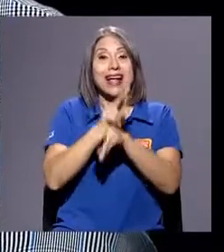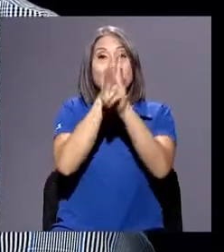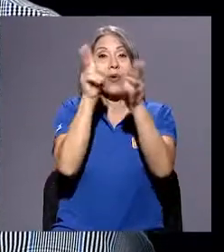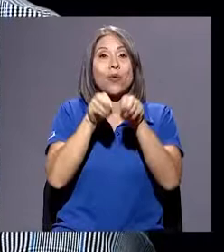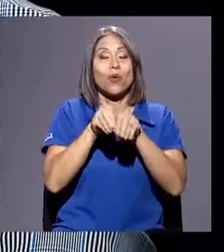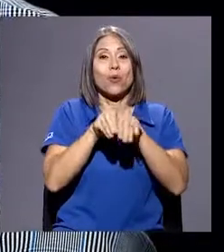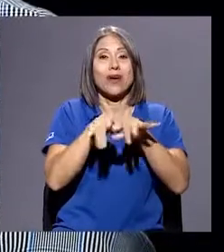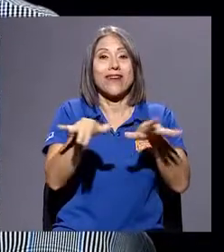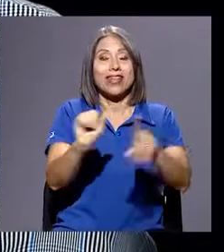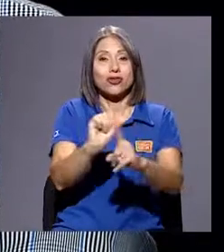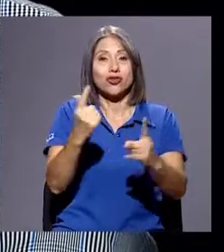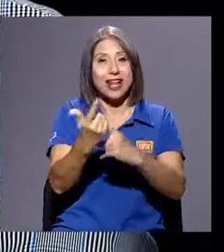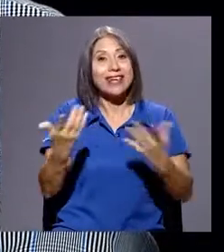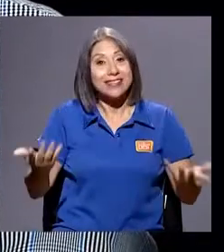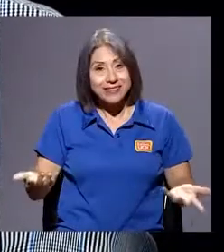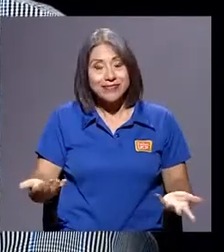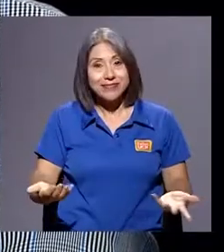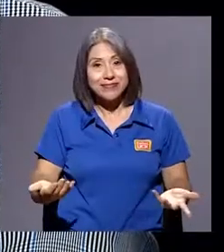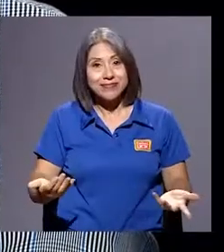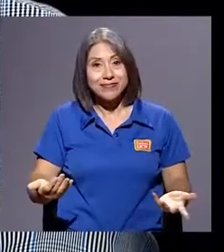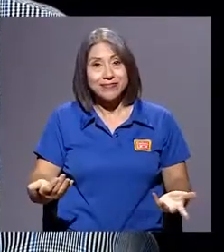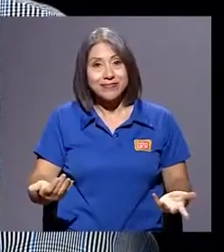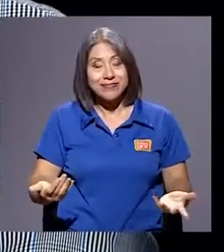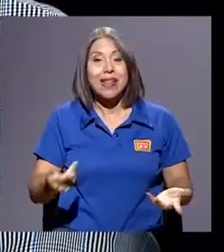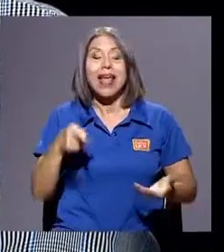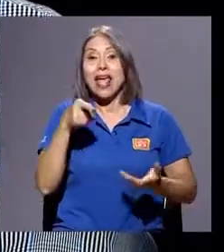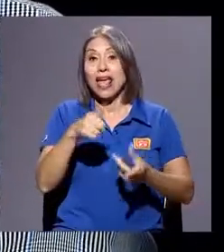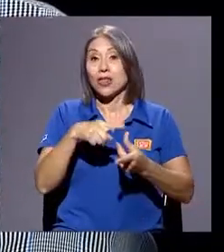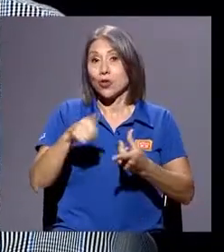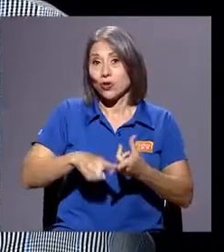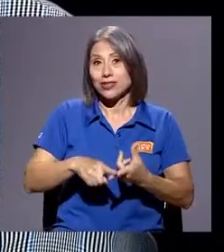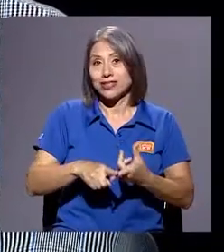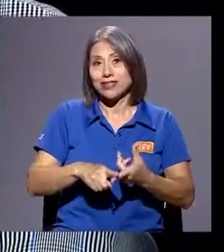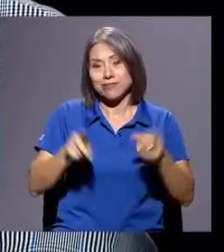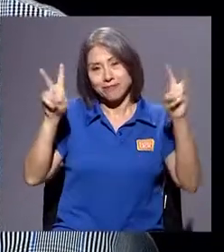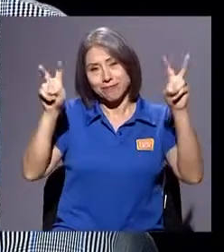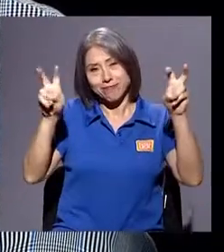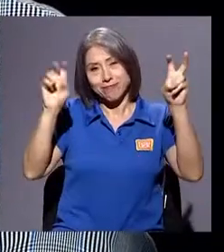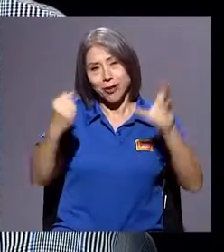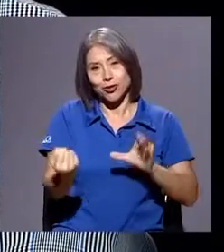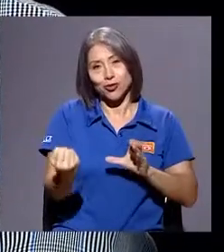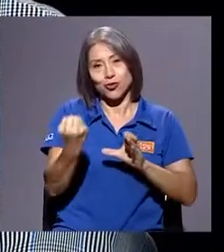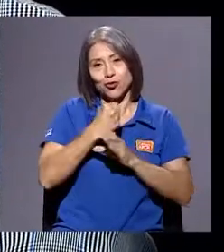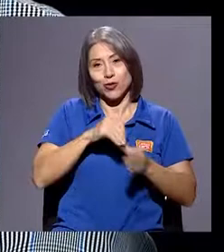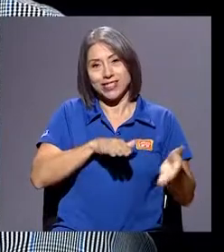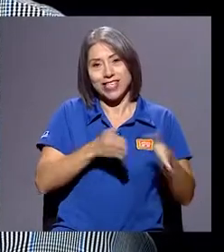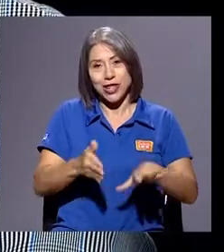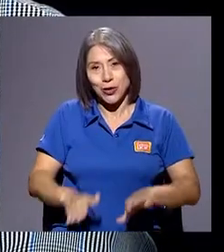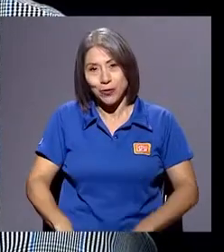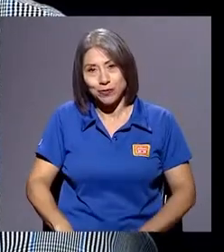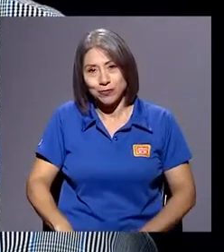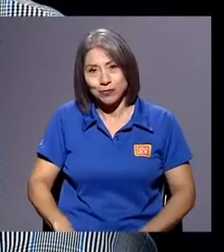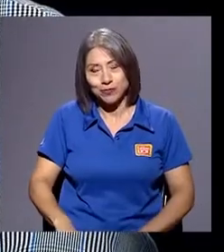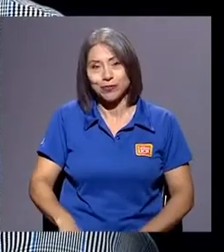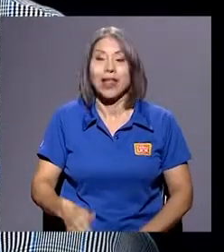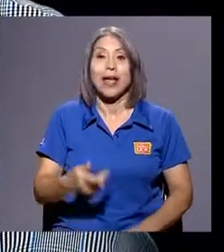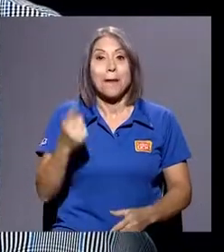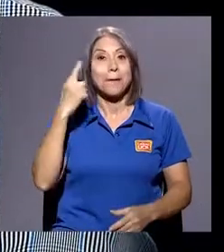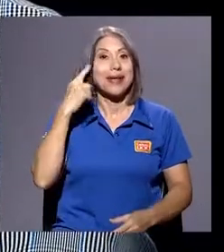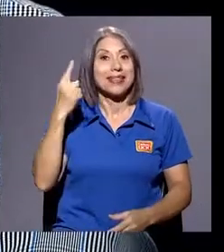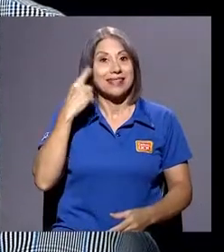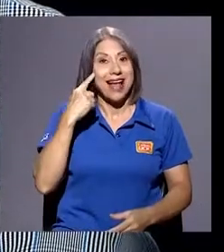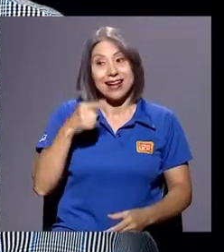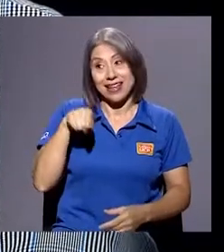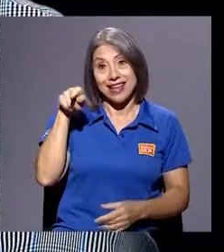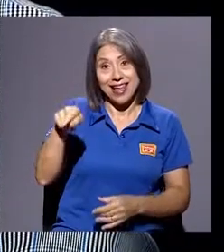al final es una red social. Perfecto. Entonces, sería un suicidio pensar siquiera en que esa